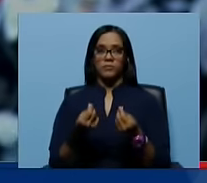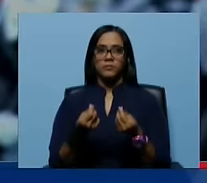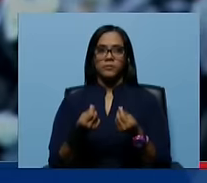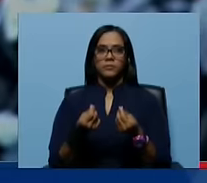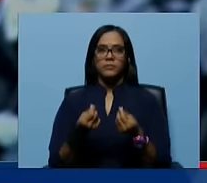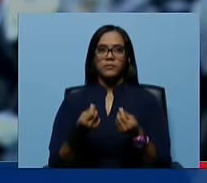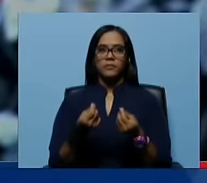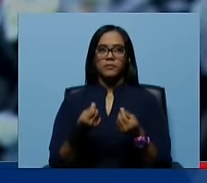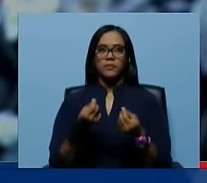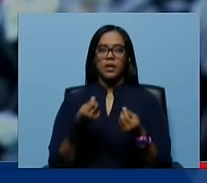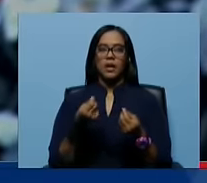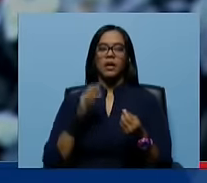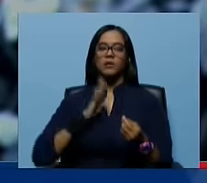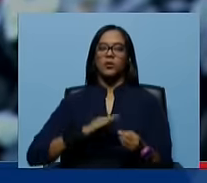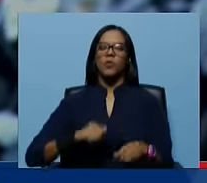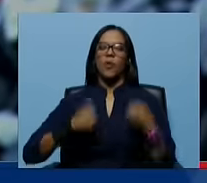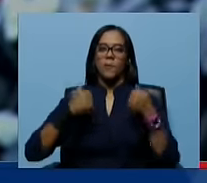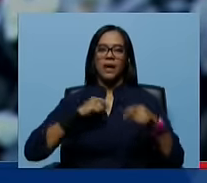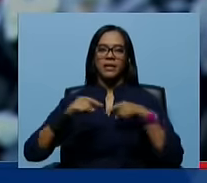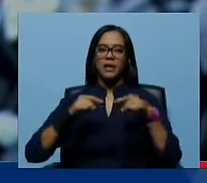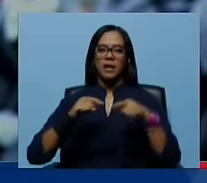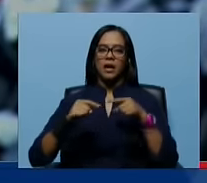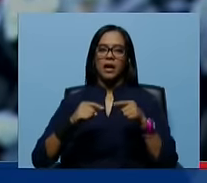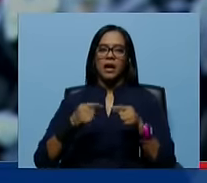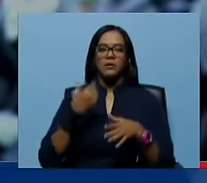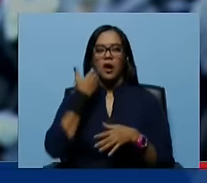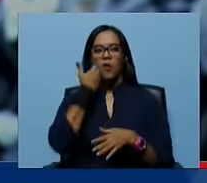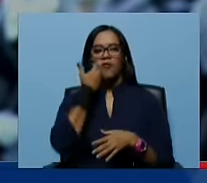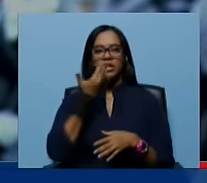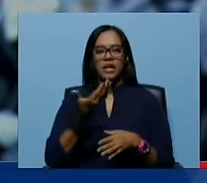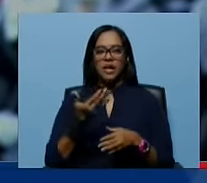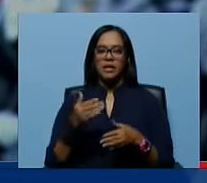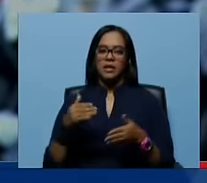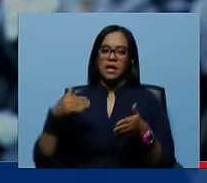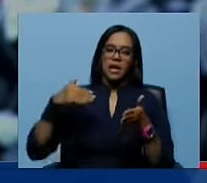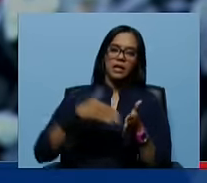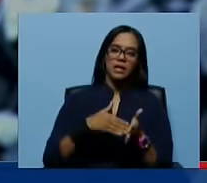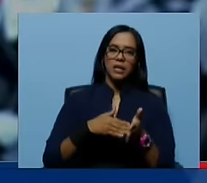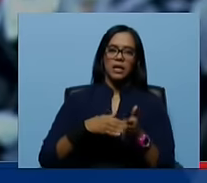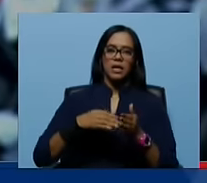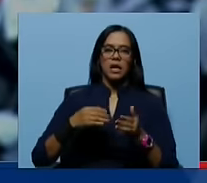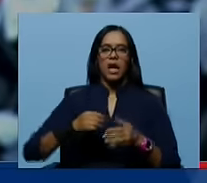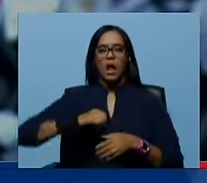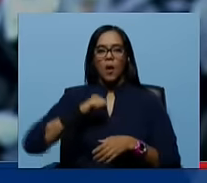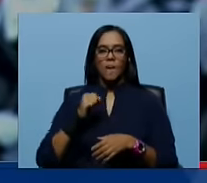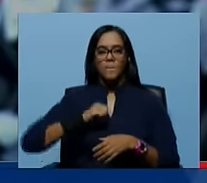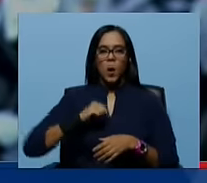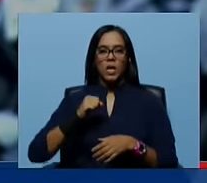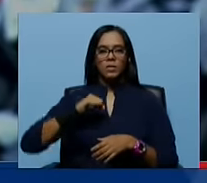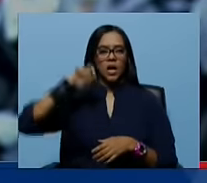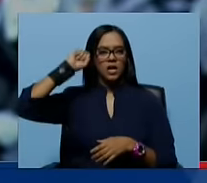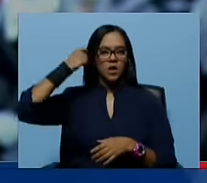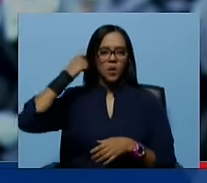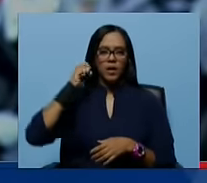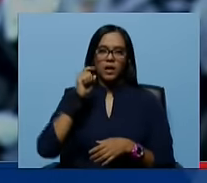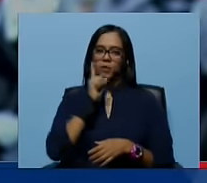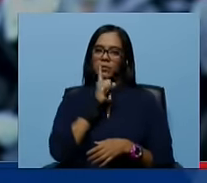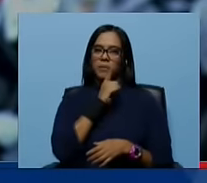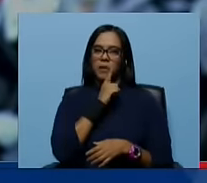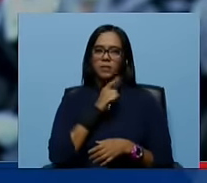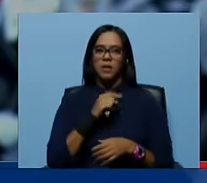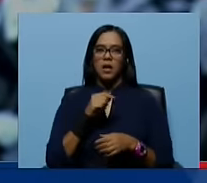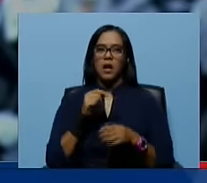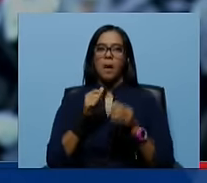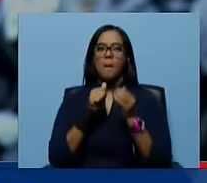Estuvo más dirigida hacia ofender y agredir a los cuerpos policiales. ¿Ustedes recuerdan los llamados